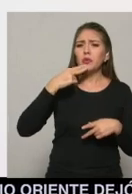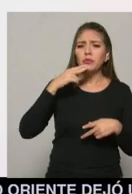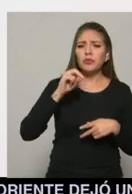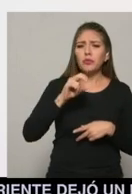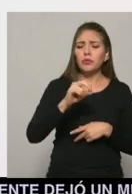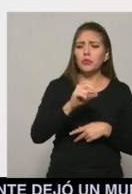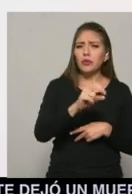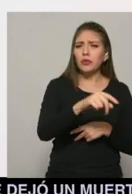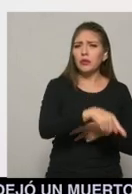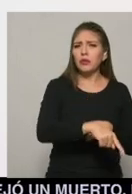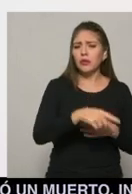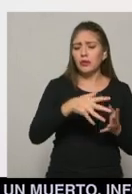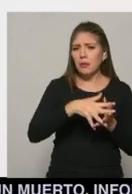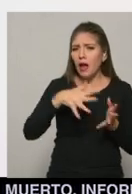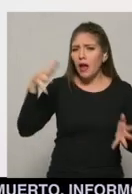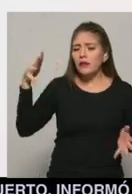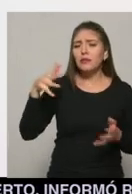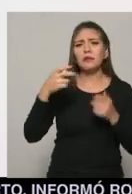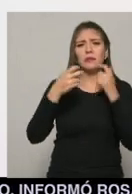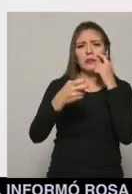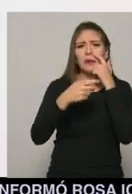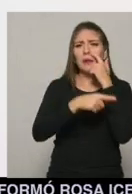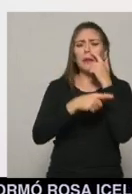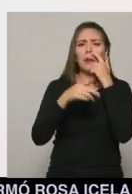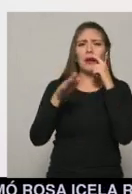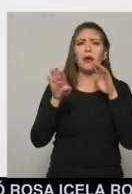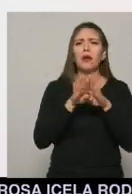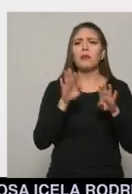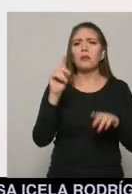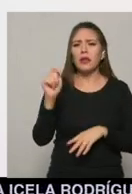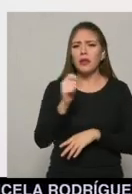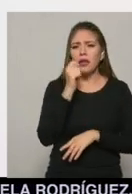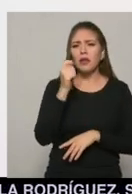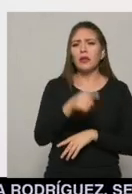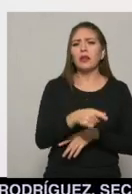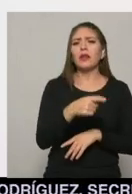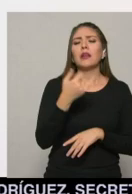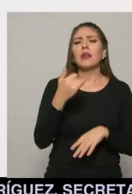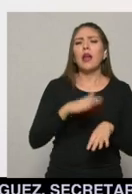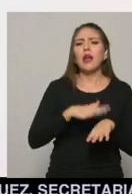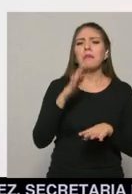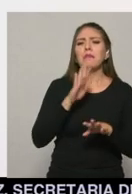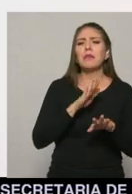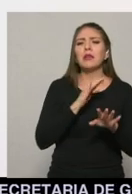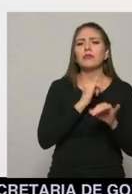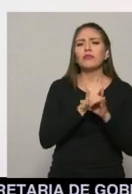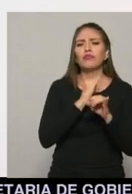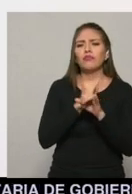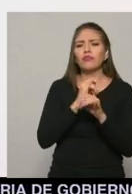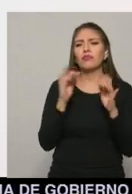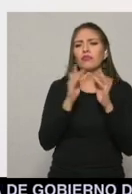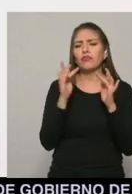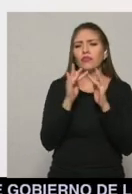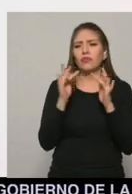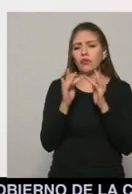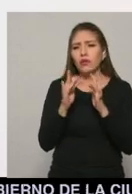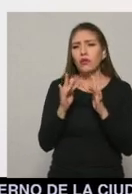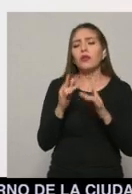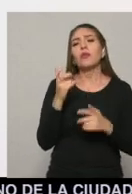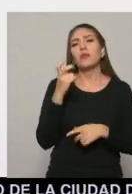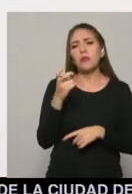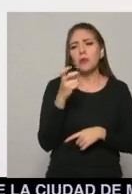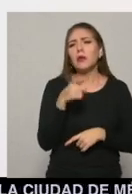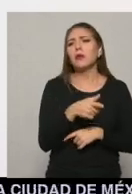están habilitados por las tecnologías de la información y que cada vez estamos más conectados a internet, de tal manera que sí, pues es una